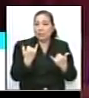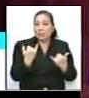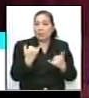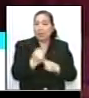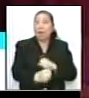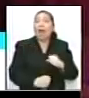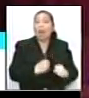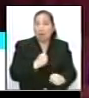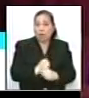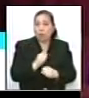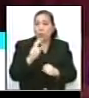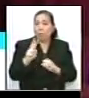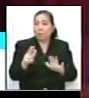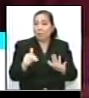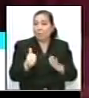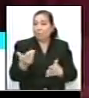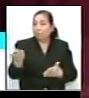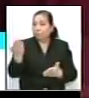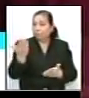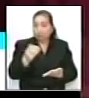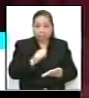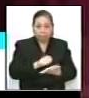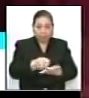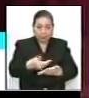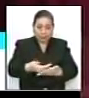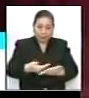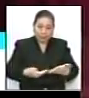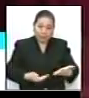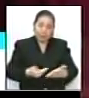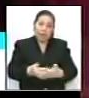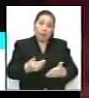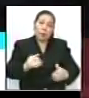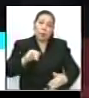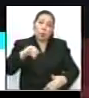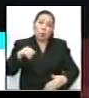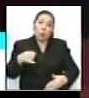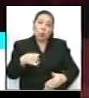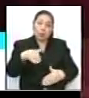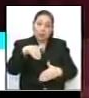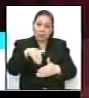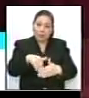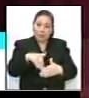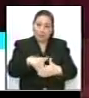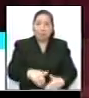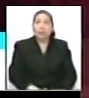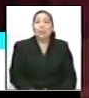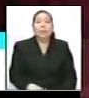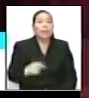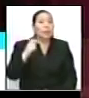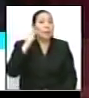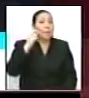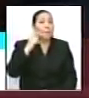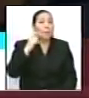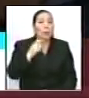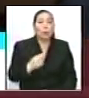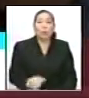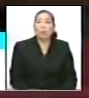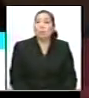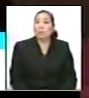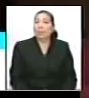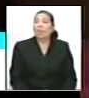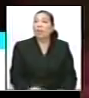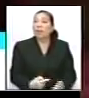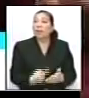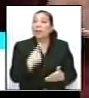se presentó una solicitud de anotación marginal ante el Jurado Electoral Especial de Puno a fin que